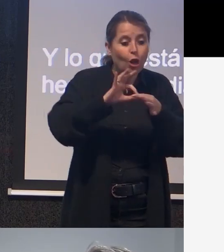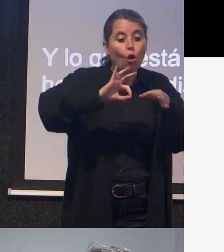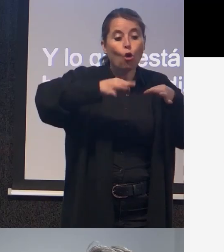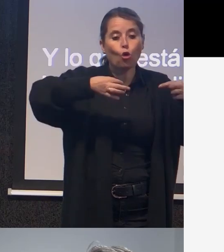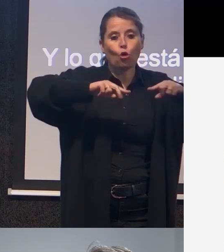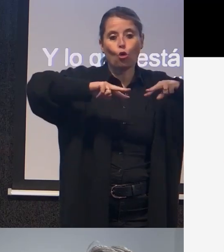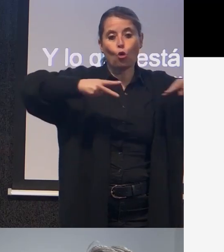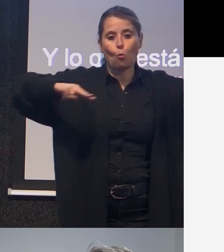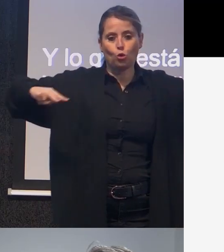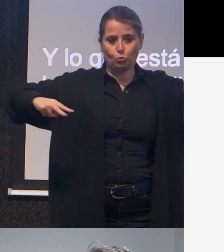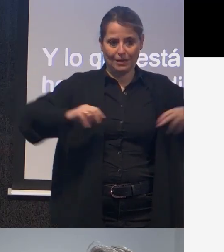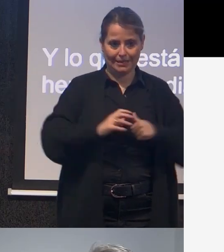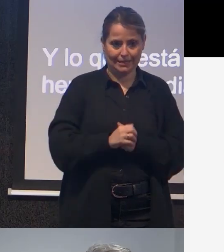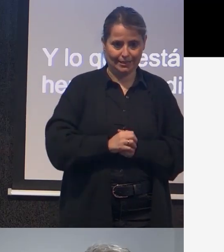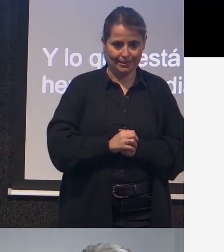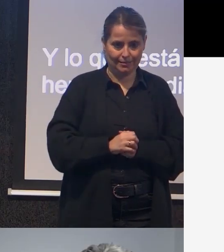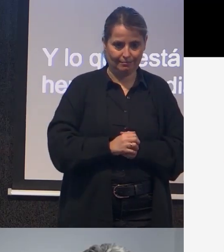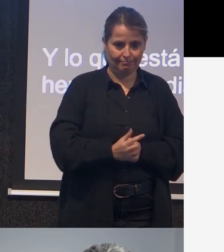cromosomas.